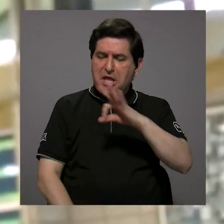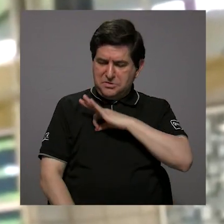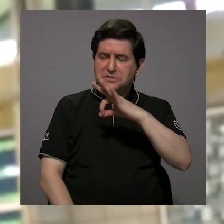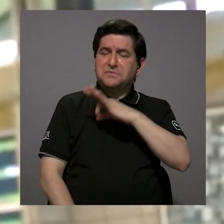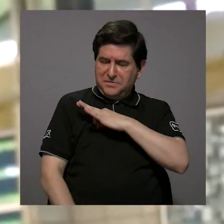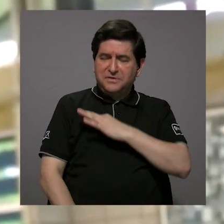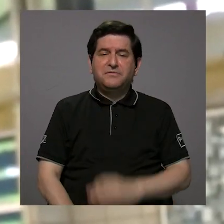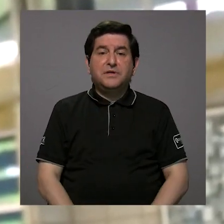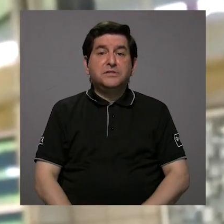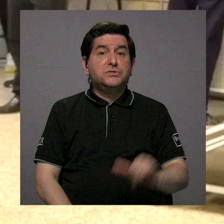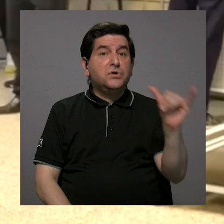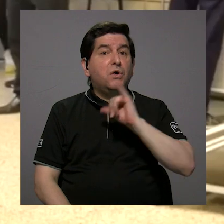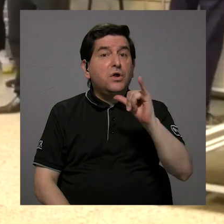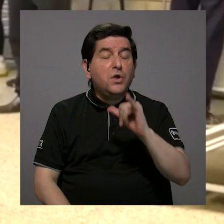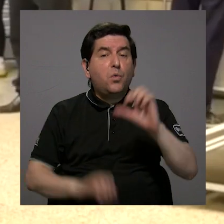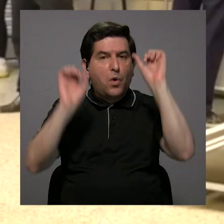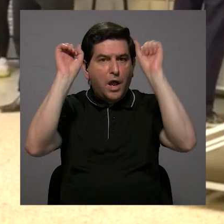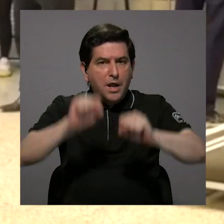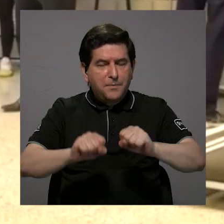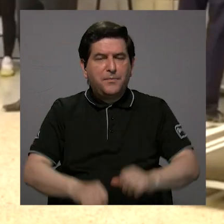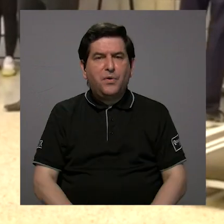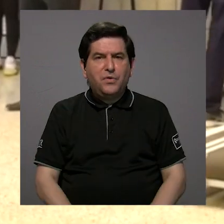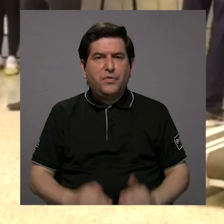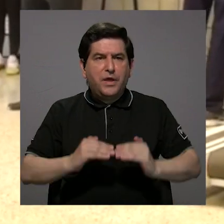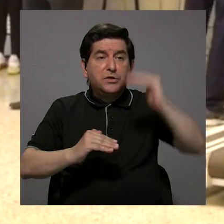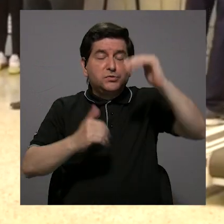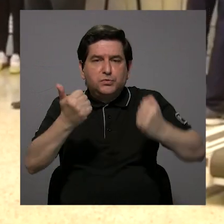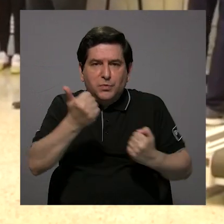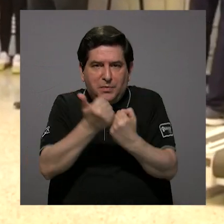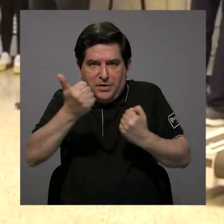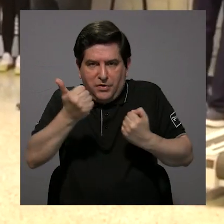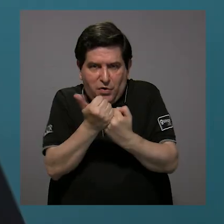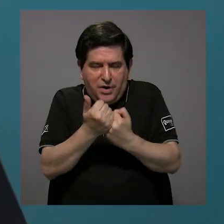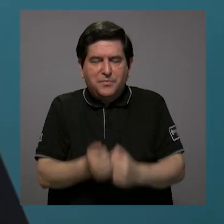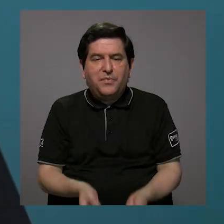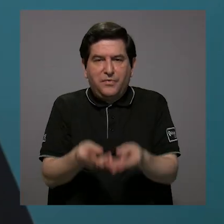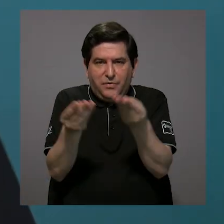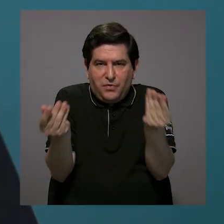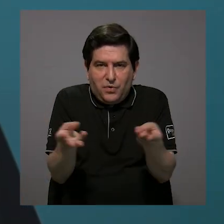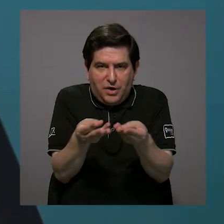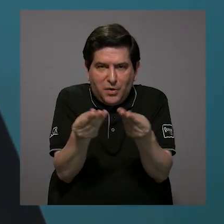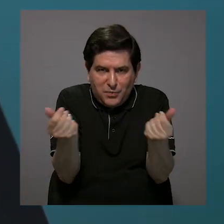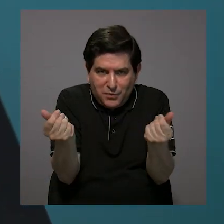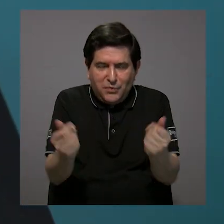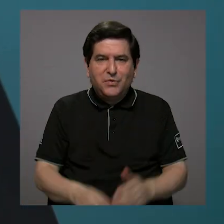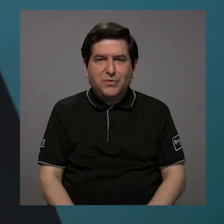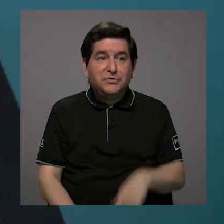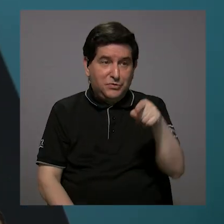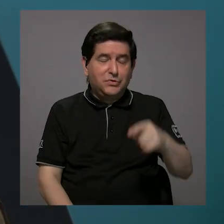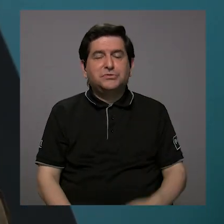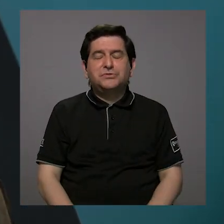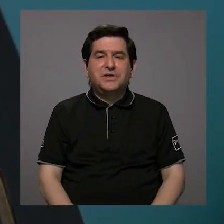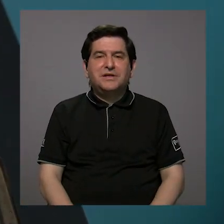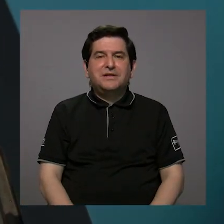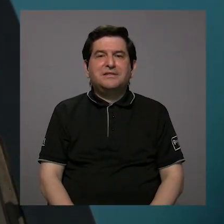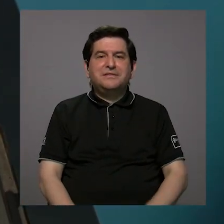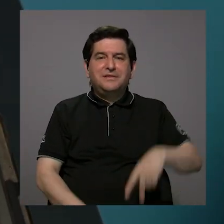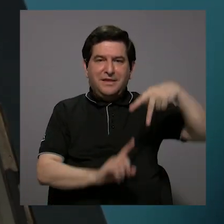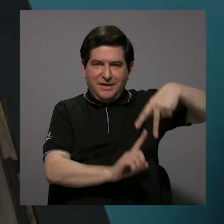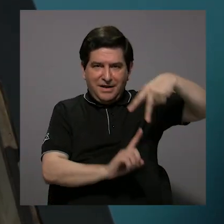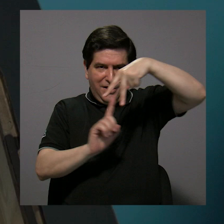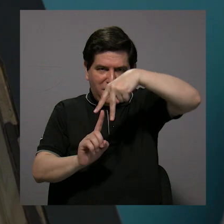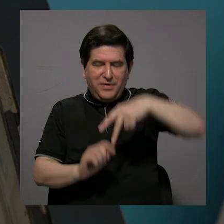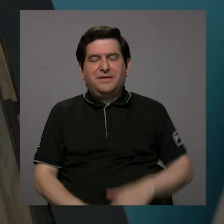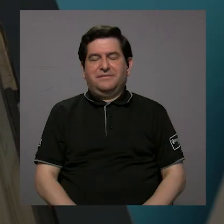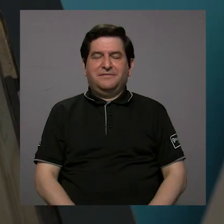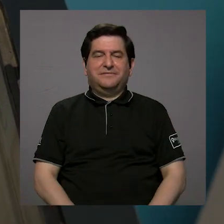salieran beneficiados, pero también se le pudiera dar un mayor sustento a los productos de la Cooperativa de